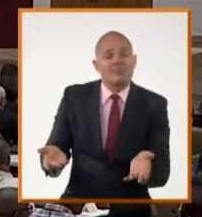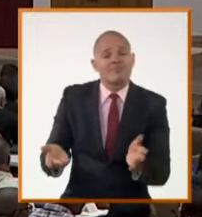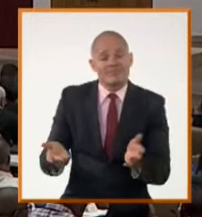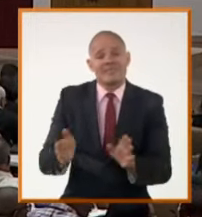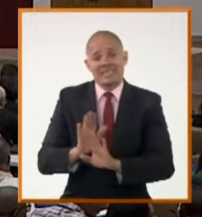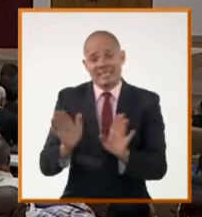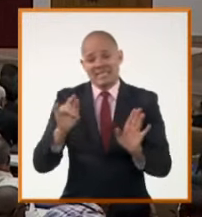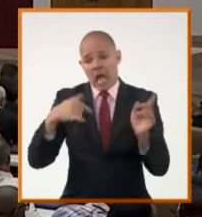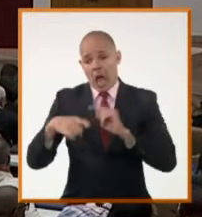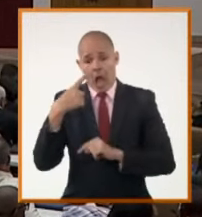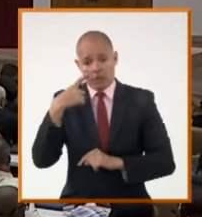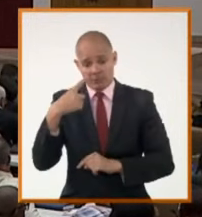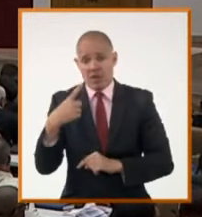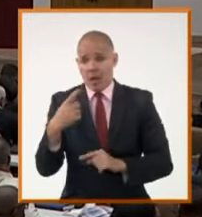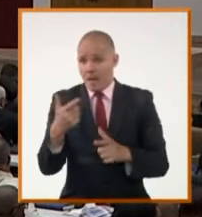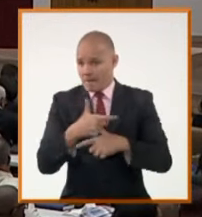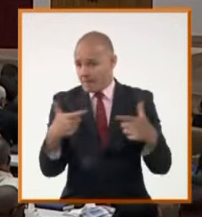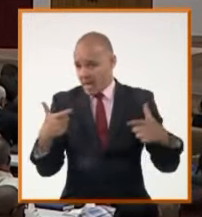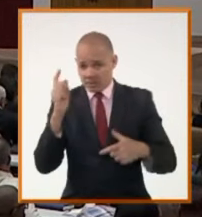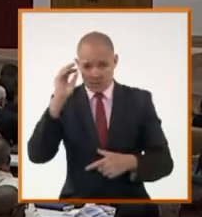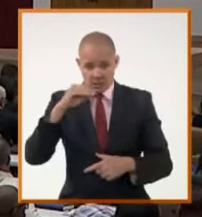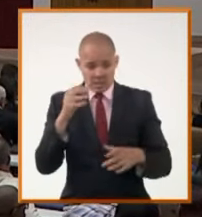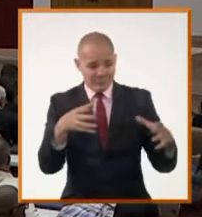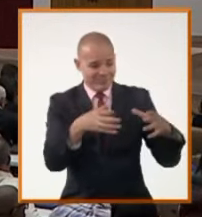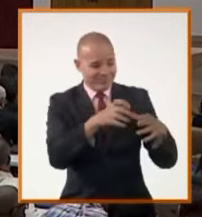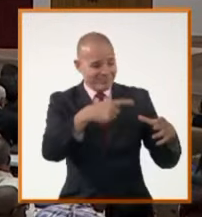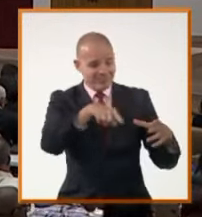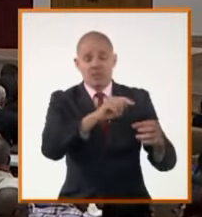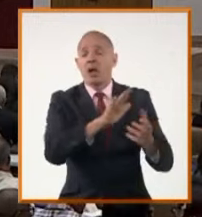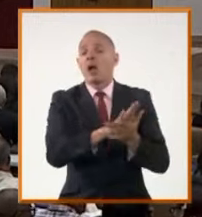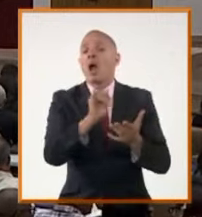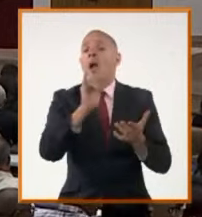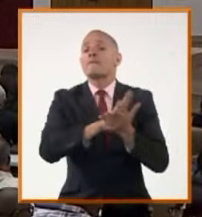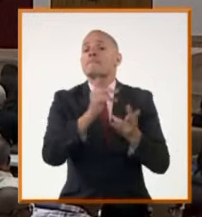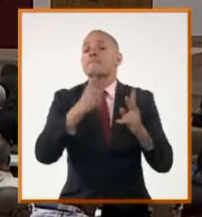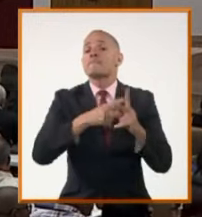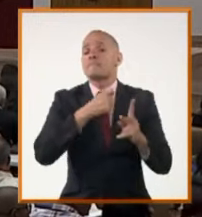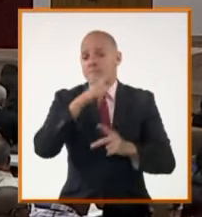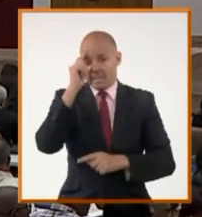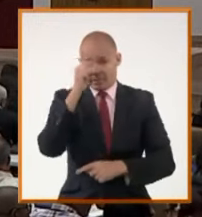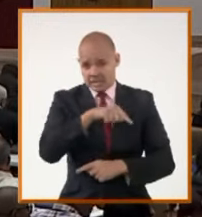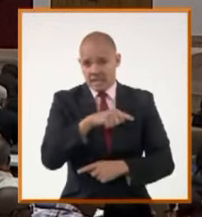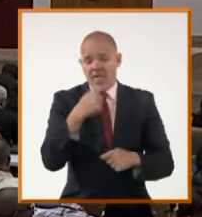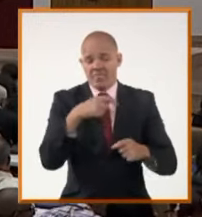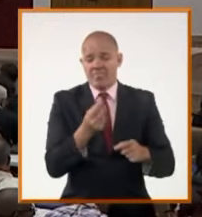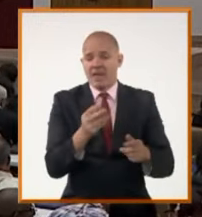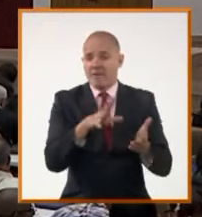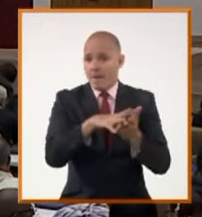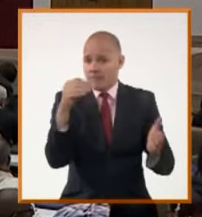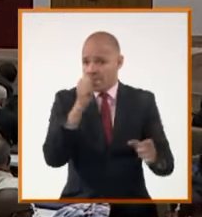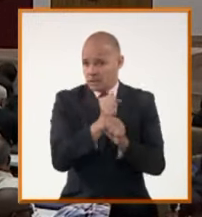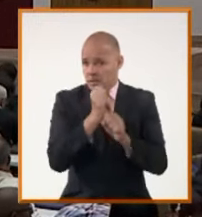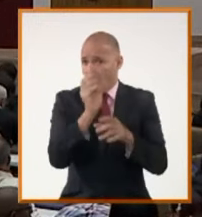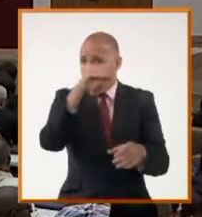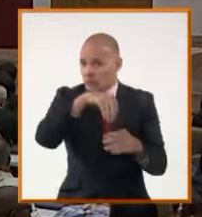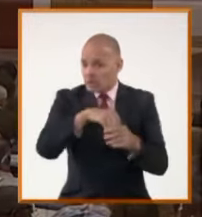cantidad de trabajadores, una MIPYME, que es hasta 100, se han ido por la vía de un proyecto de desarrollo local que no tiene límite. Todo eso tenemos que regularlo,